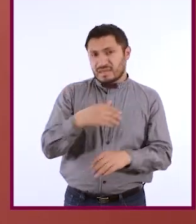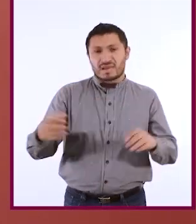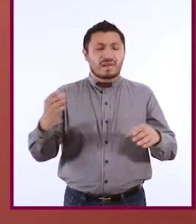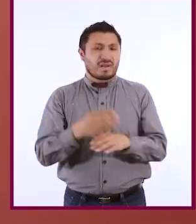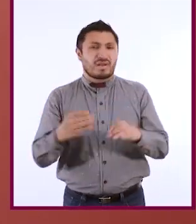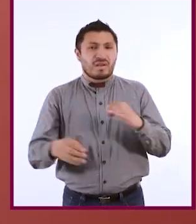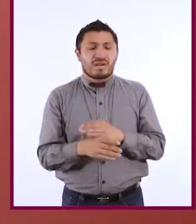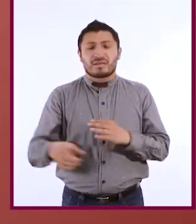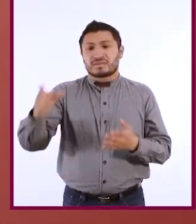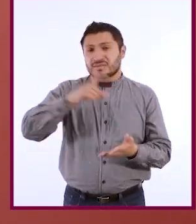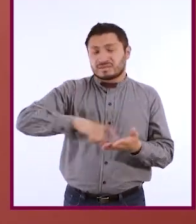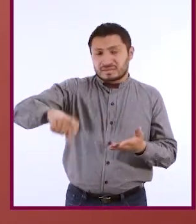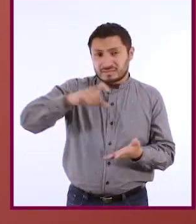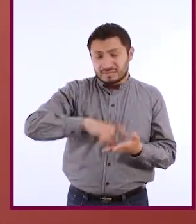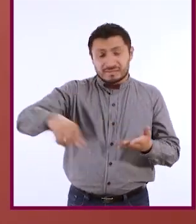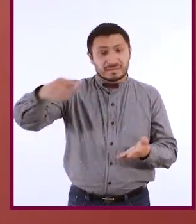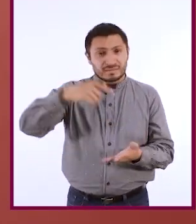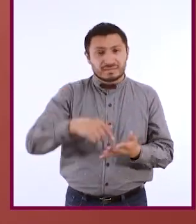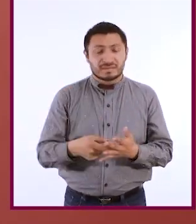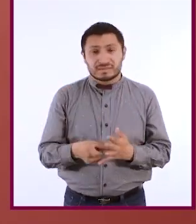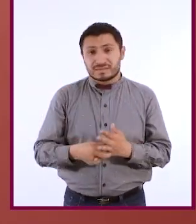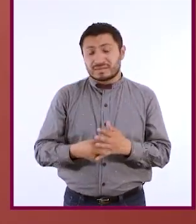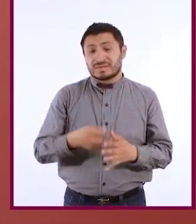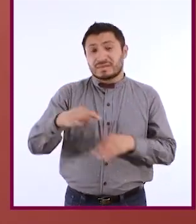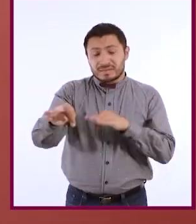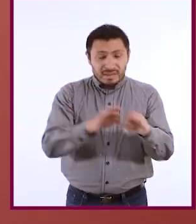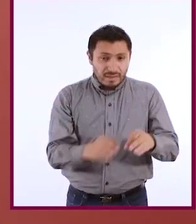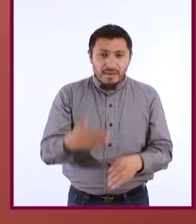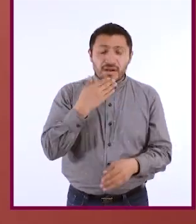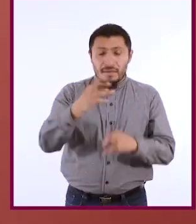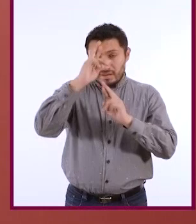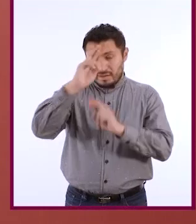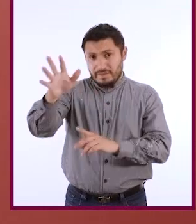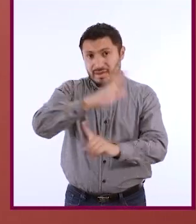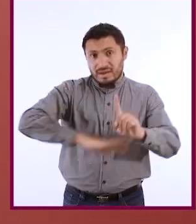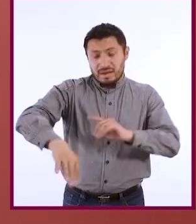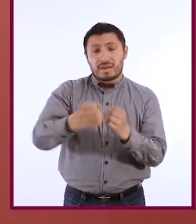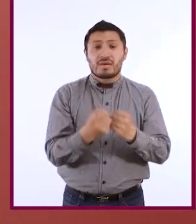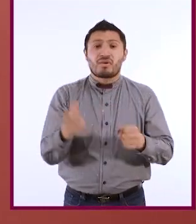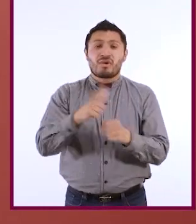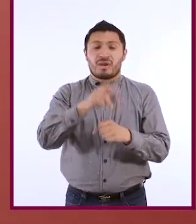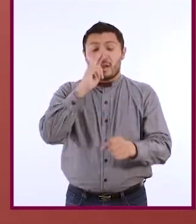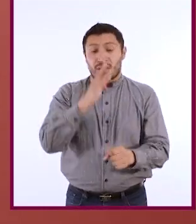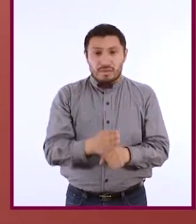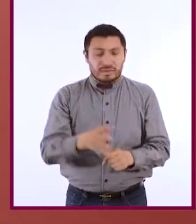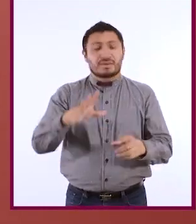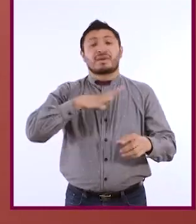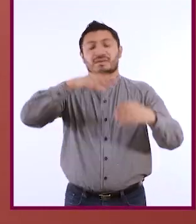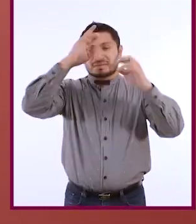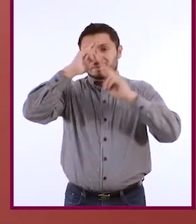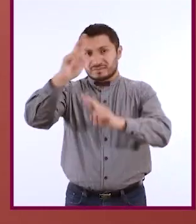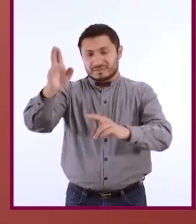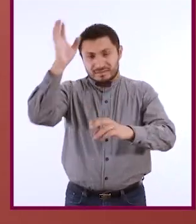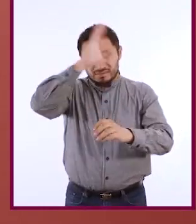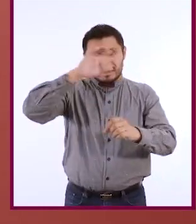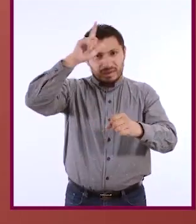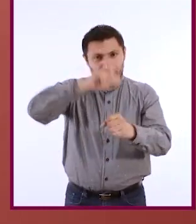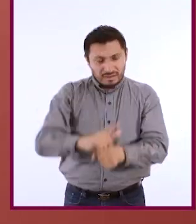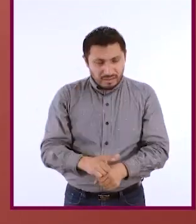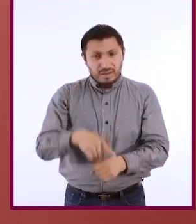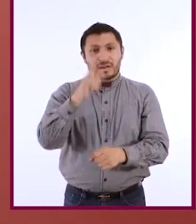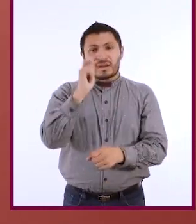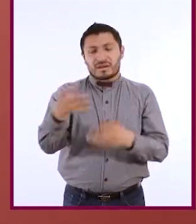productos locales, si su elaboración respeta el medio ambiente, es socialmente responsable, asegura el respeto de las culturas,